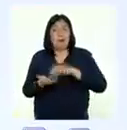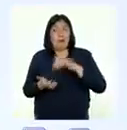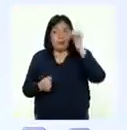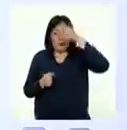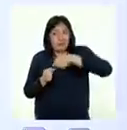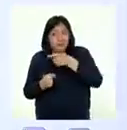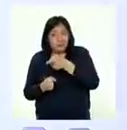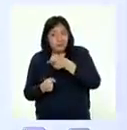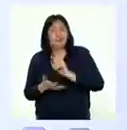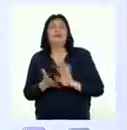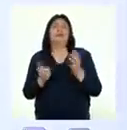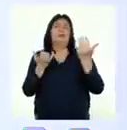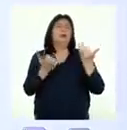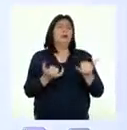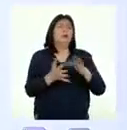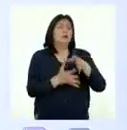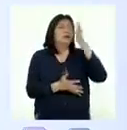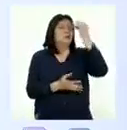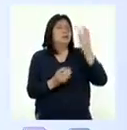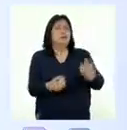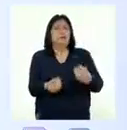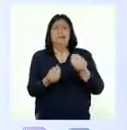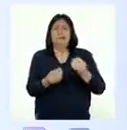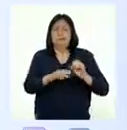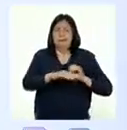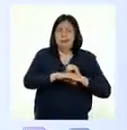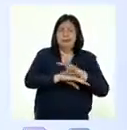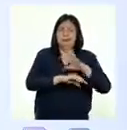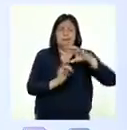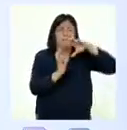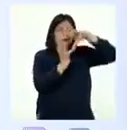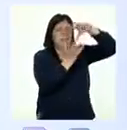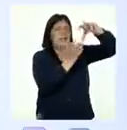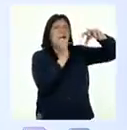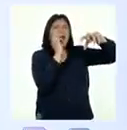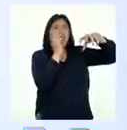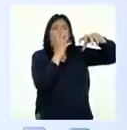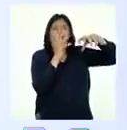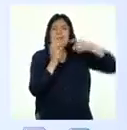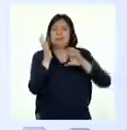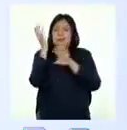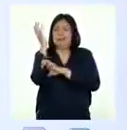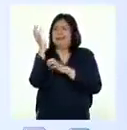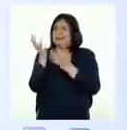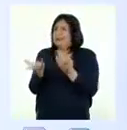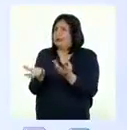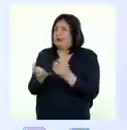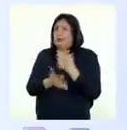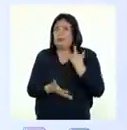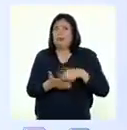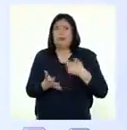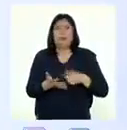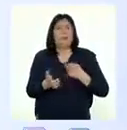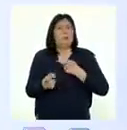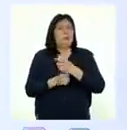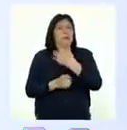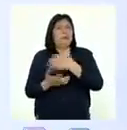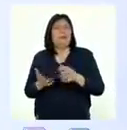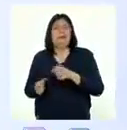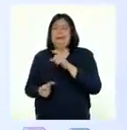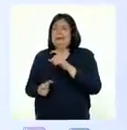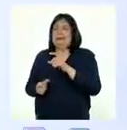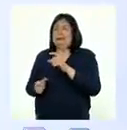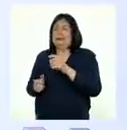de los? Hoy aprendimos sobre cómo influye el calentamiento global en las estaciones del año y sus efectos en los seres